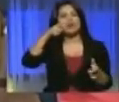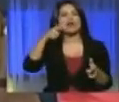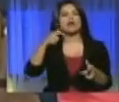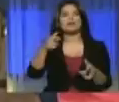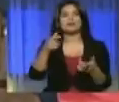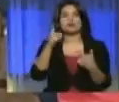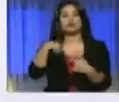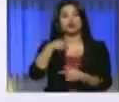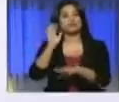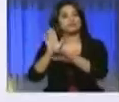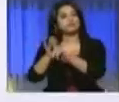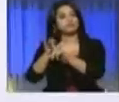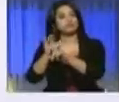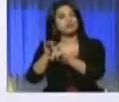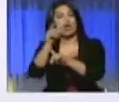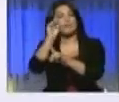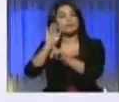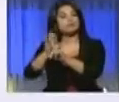insistido mucho a nuestro ministro